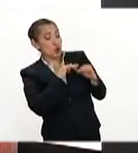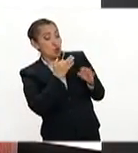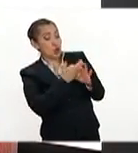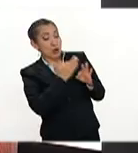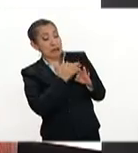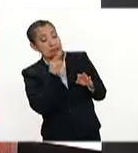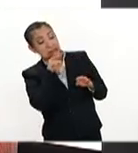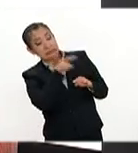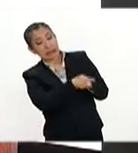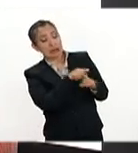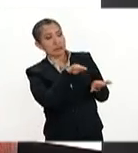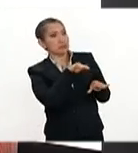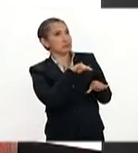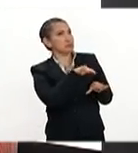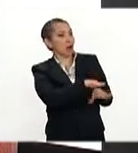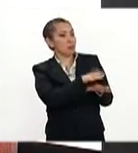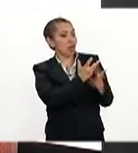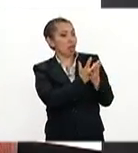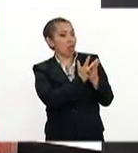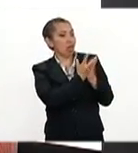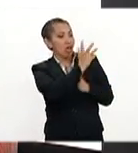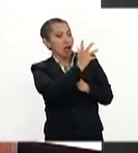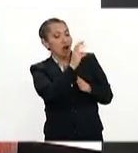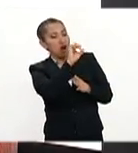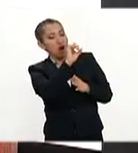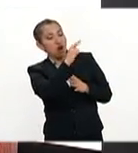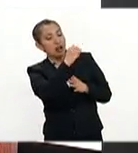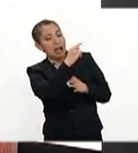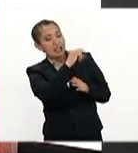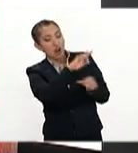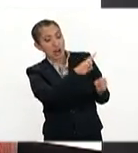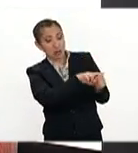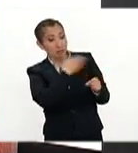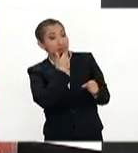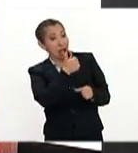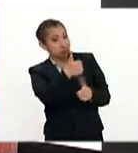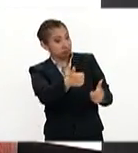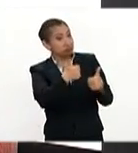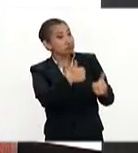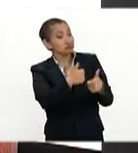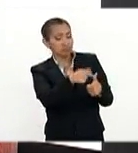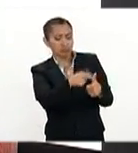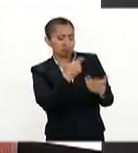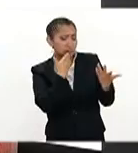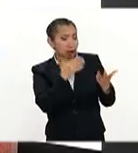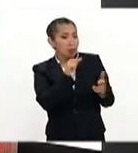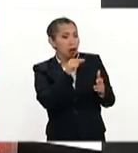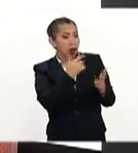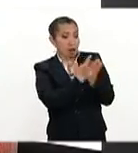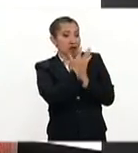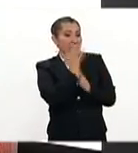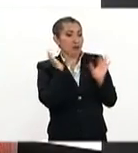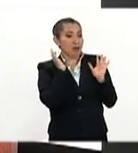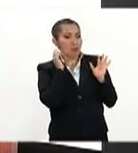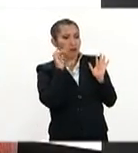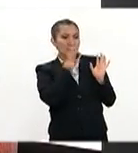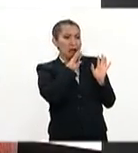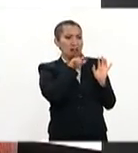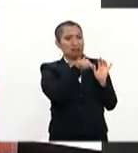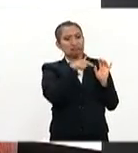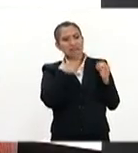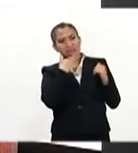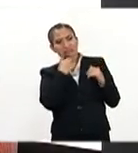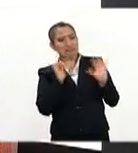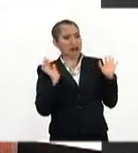ahora sobre lo exageradamente orgánico, naturista, que es muy bueno, yo no digo que no, pero también como satanizar cosas